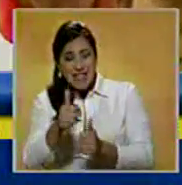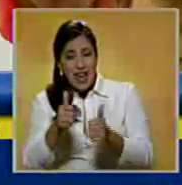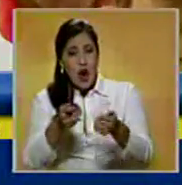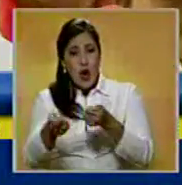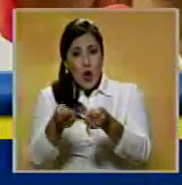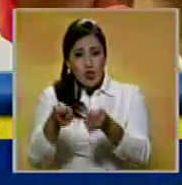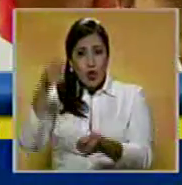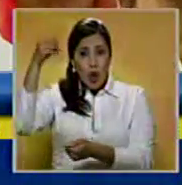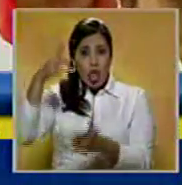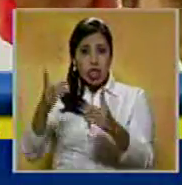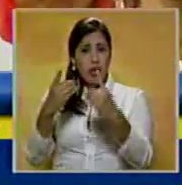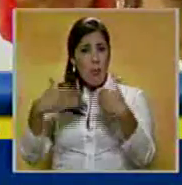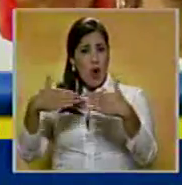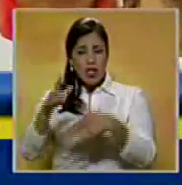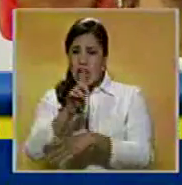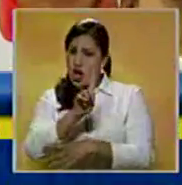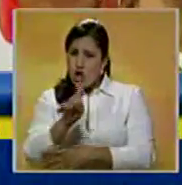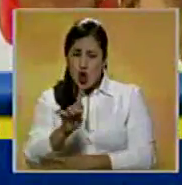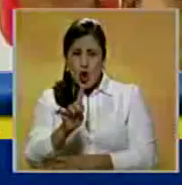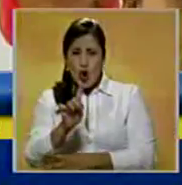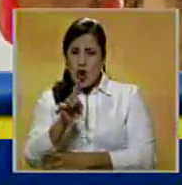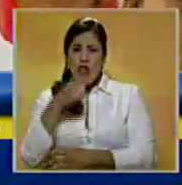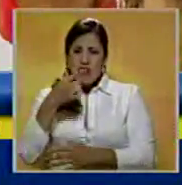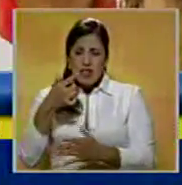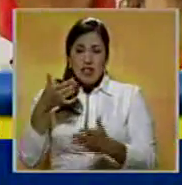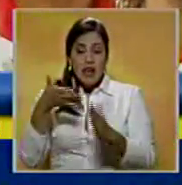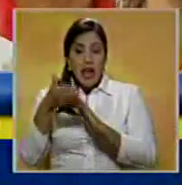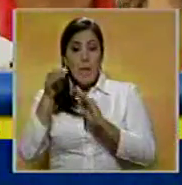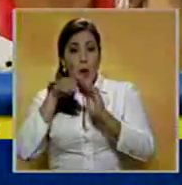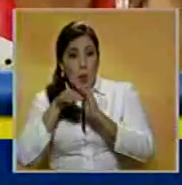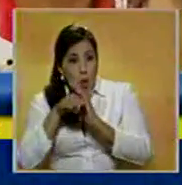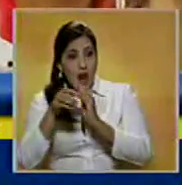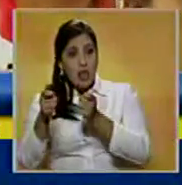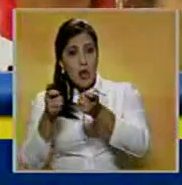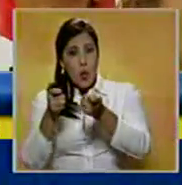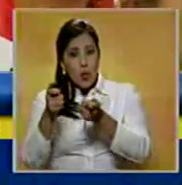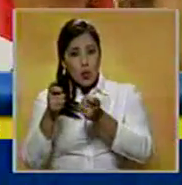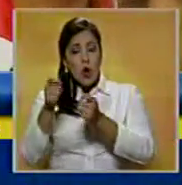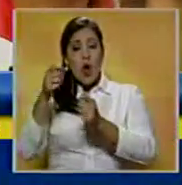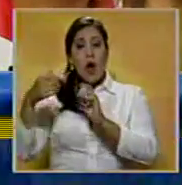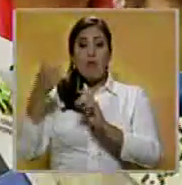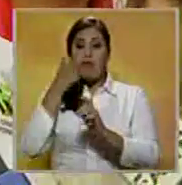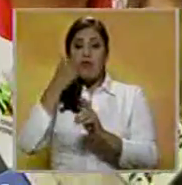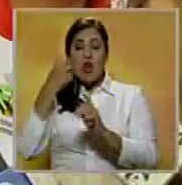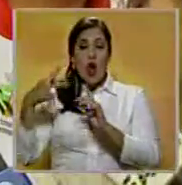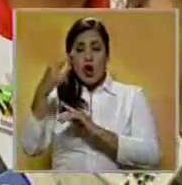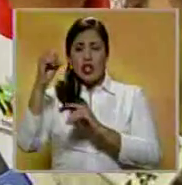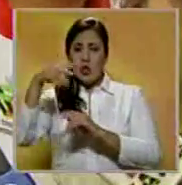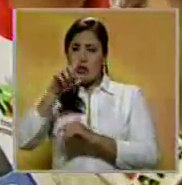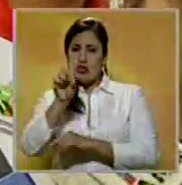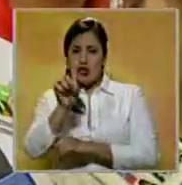la energía, que no estamos diciendo que es un ahorro en términos de restricción a la población, sino un mejor uso de la energía.